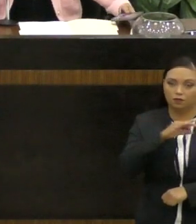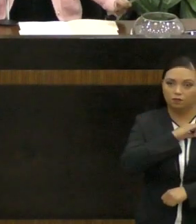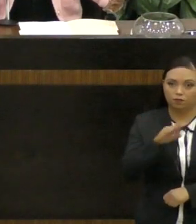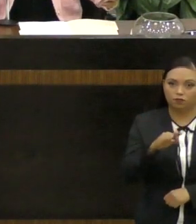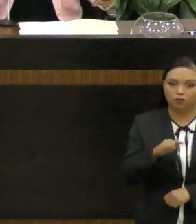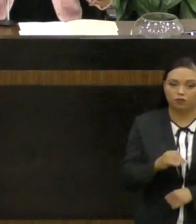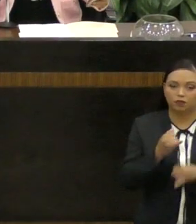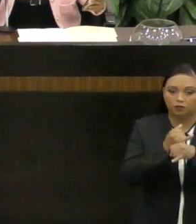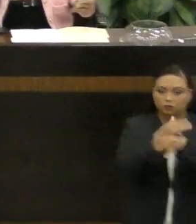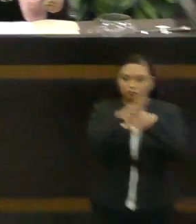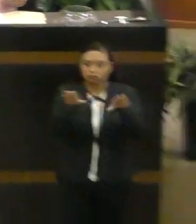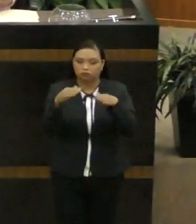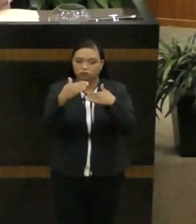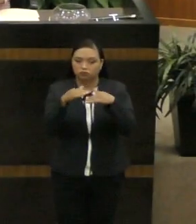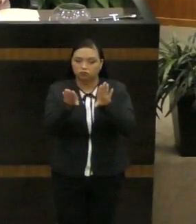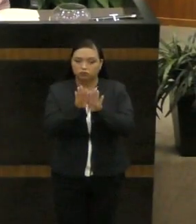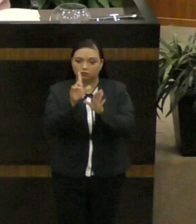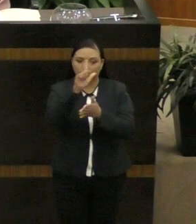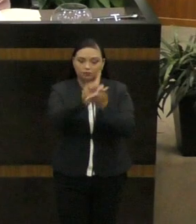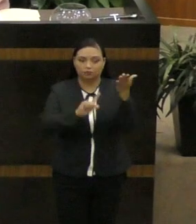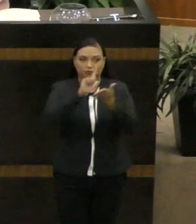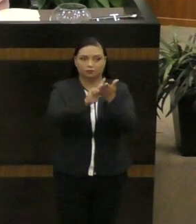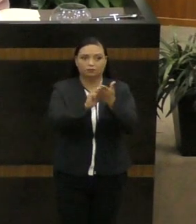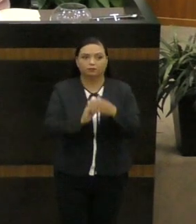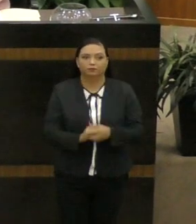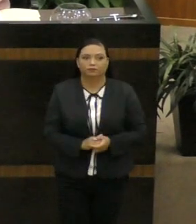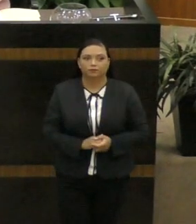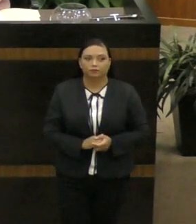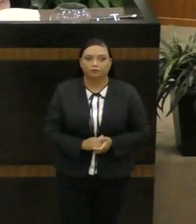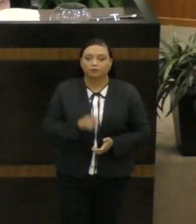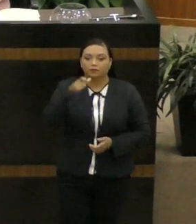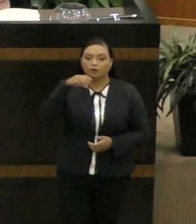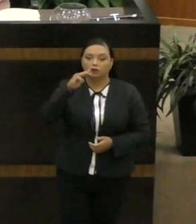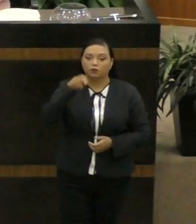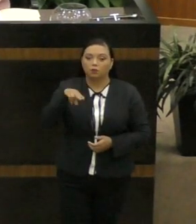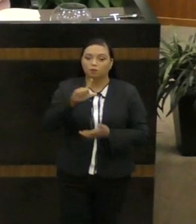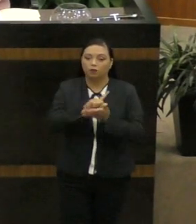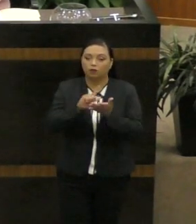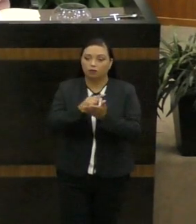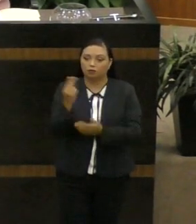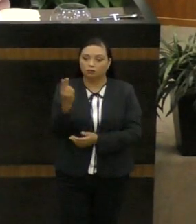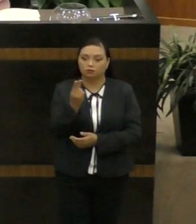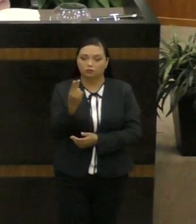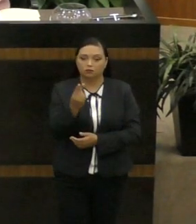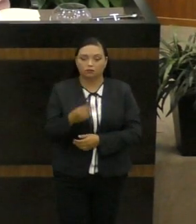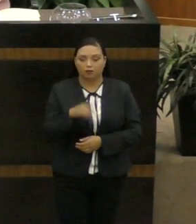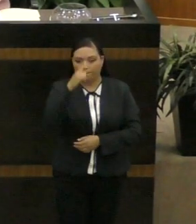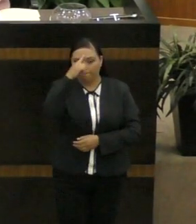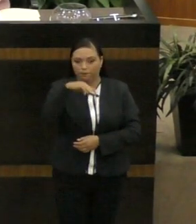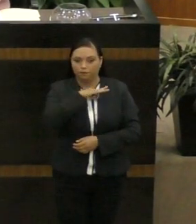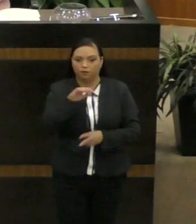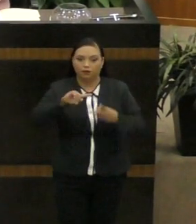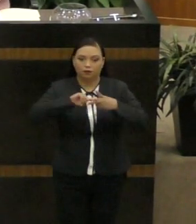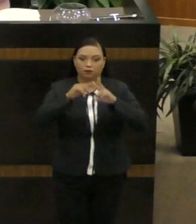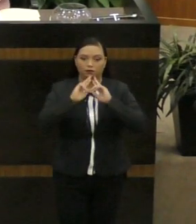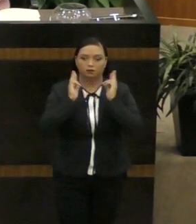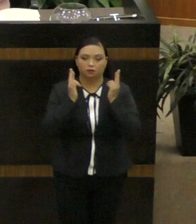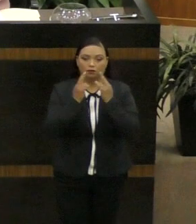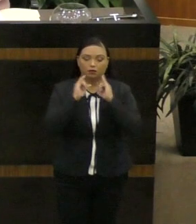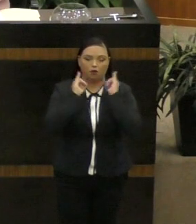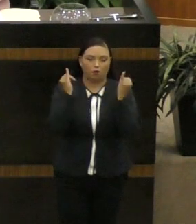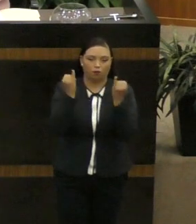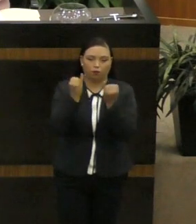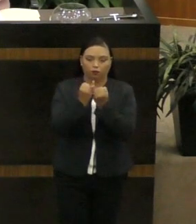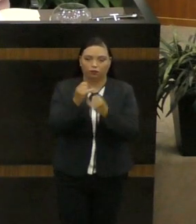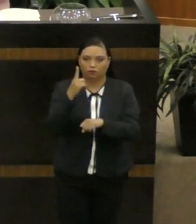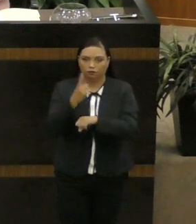Zúñiga tenga bien informarse con los registros de asistencia. Existe el foro requerido para dar inicio a la